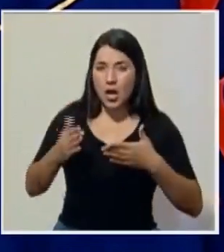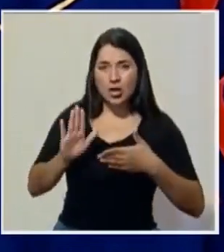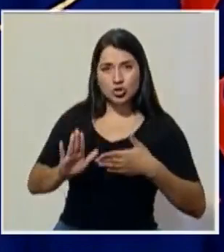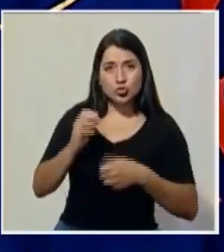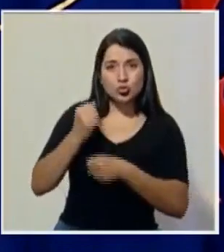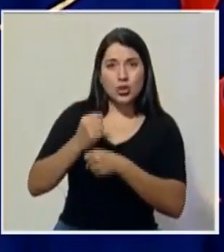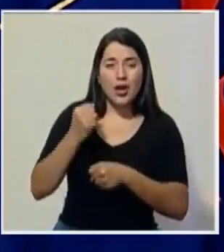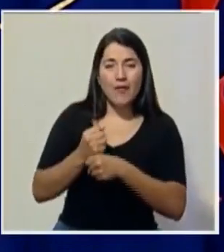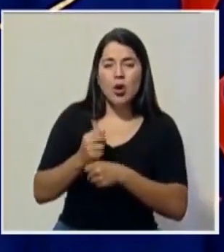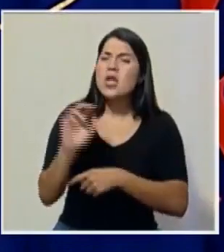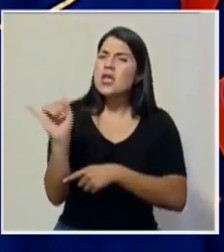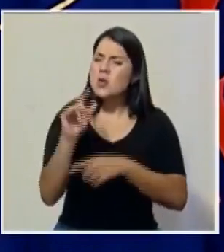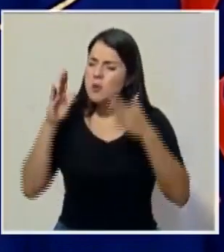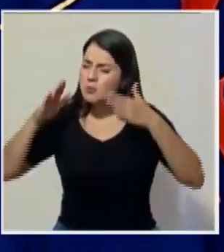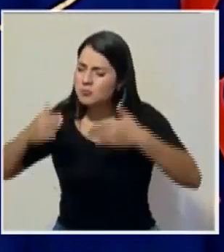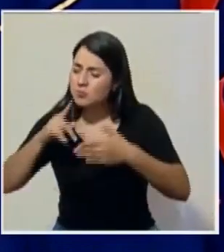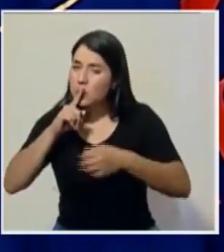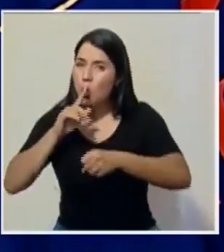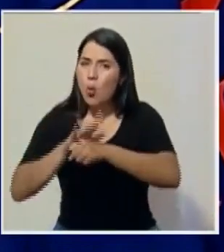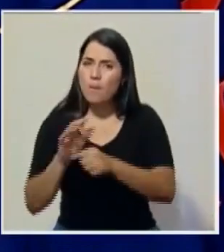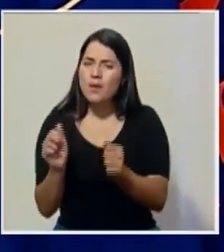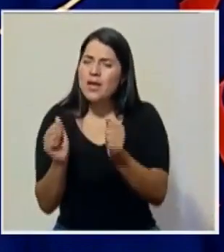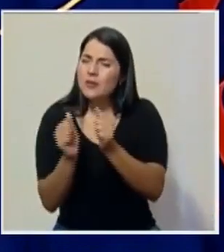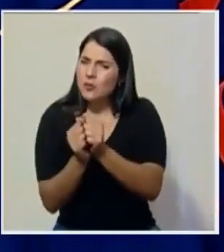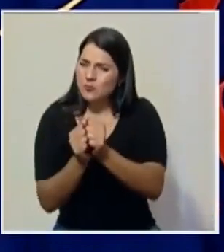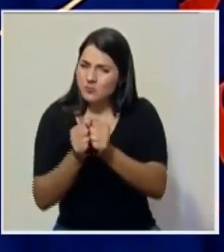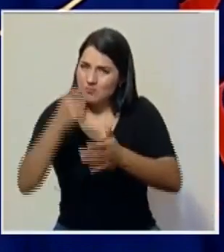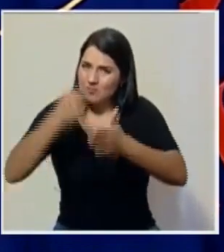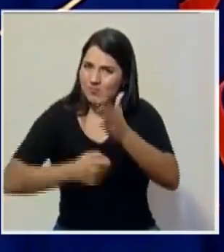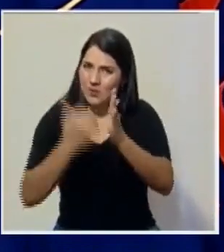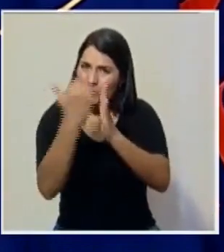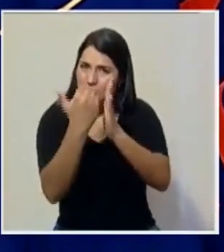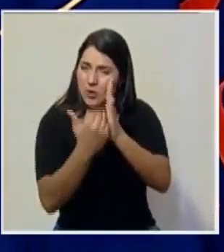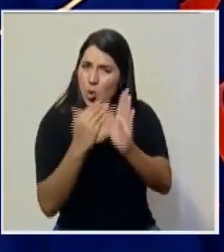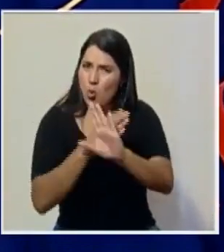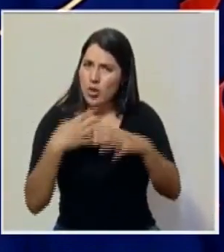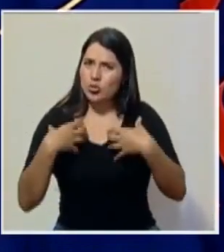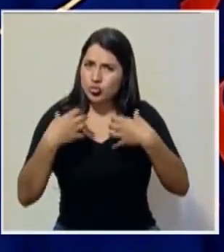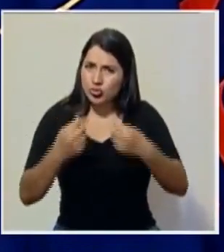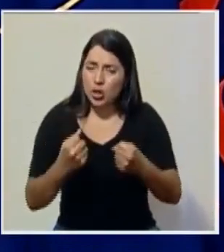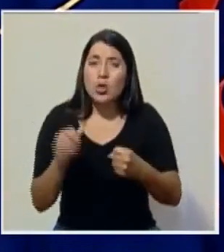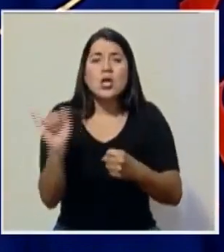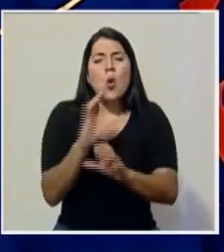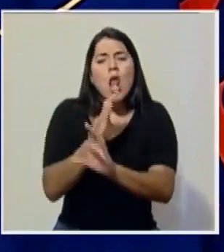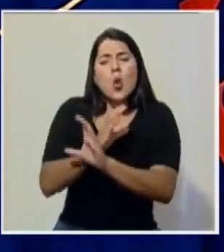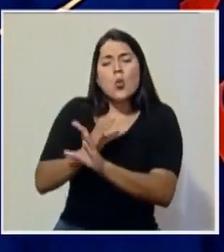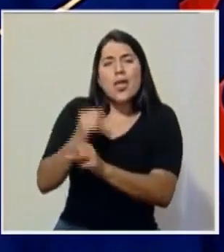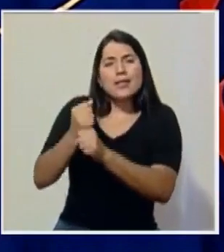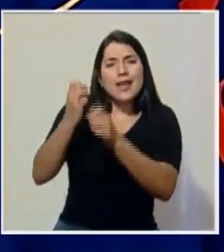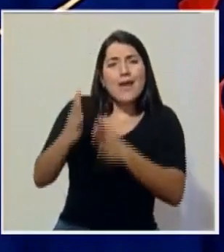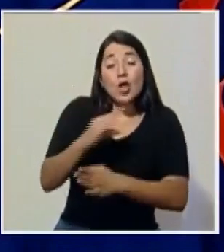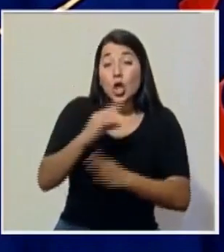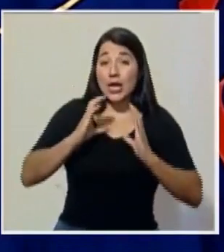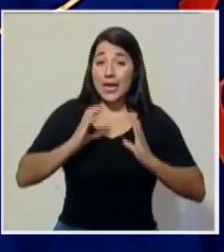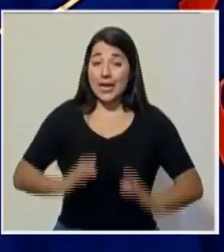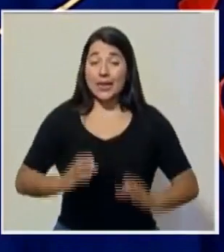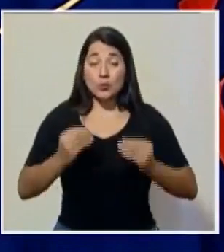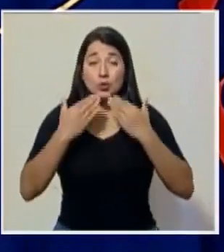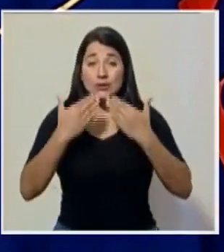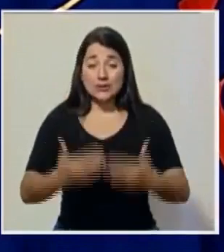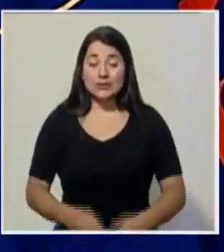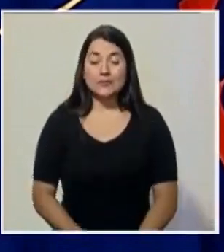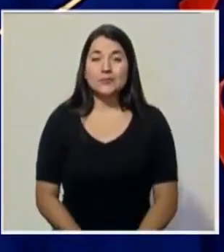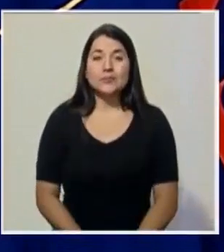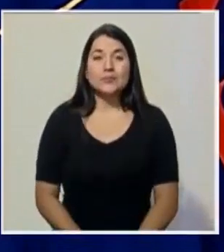sus actividades, van a cumplir con pasión esos protocolos, van a cuidar a sus colaboradores y a sus clientes. Así que muchas